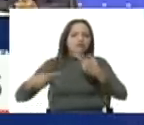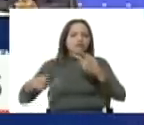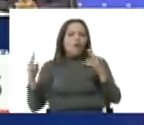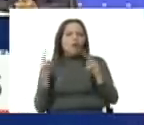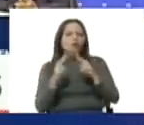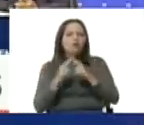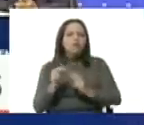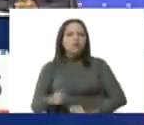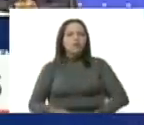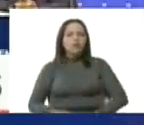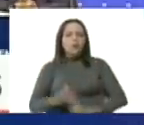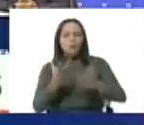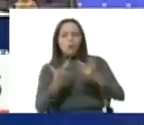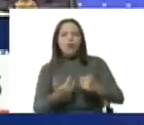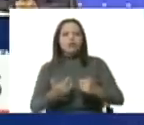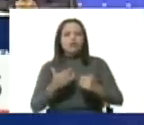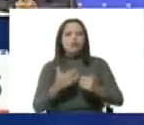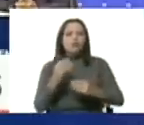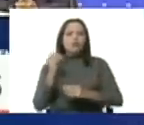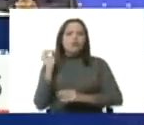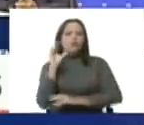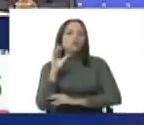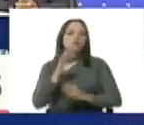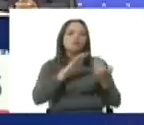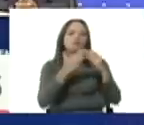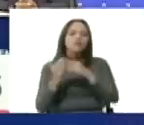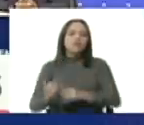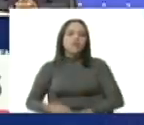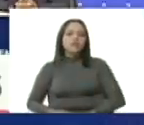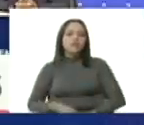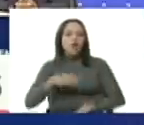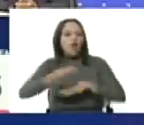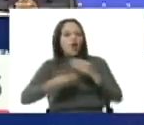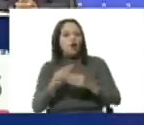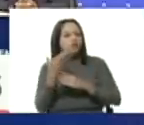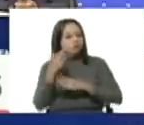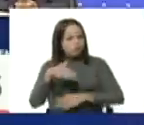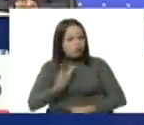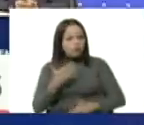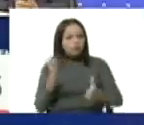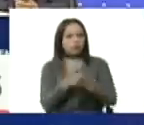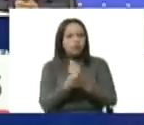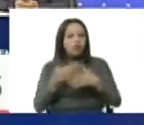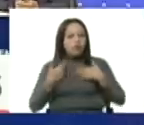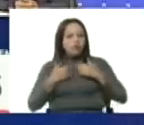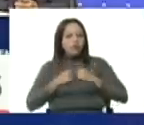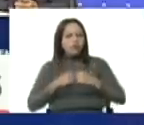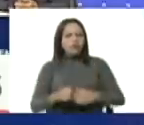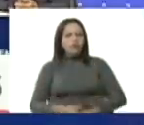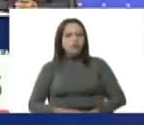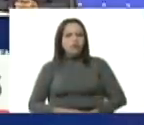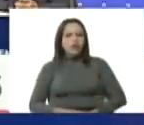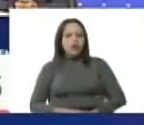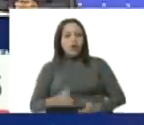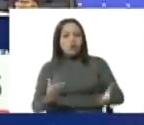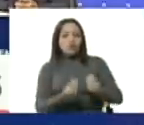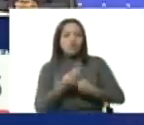por consejo comunal. ¿Cómo llegamos, Aristóbulo? Con la misión tal, tal,